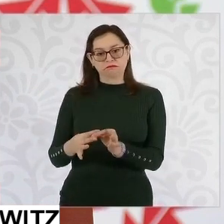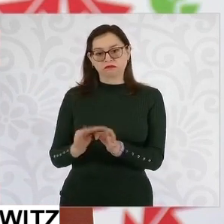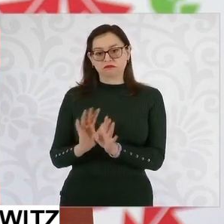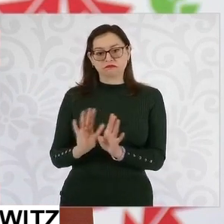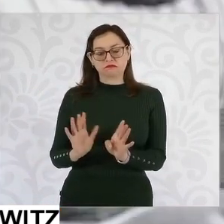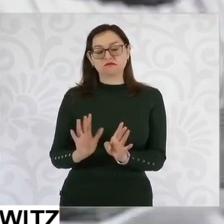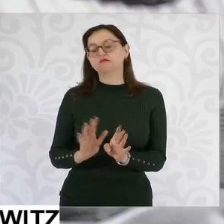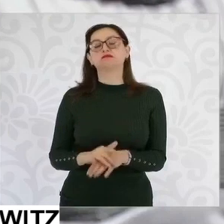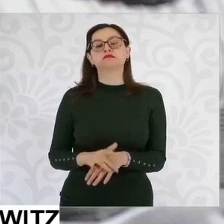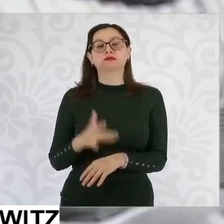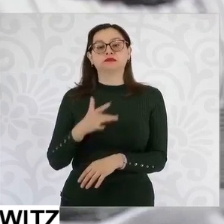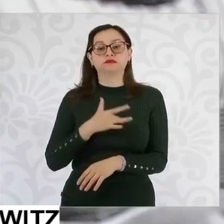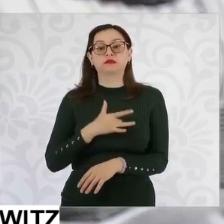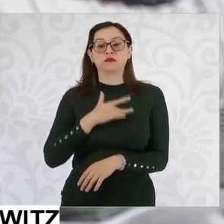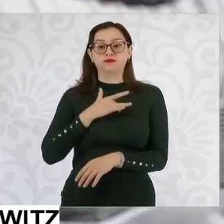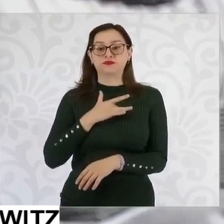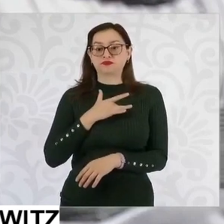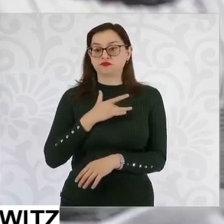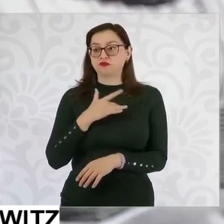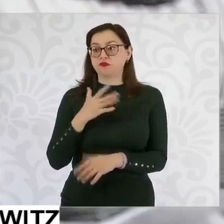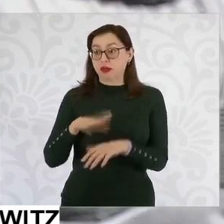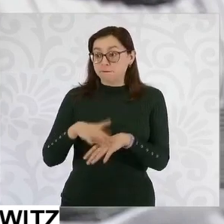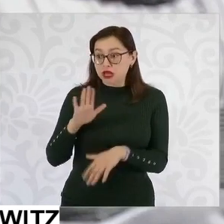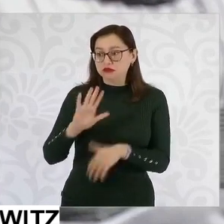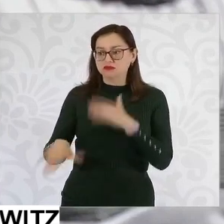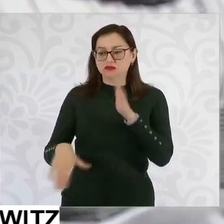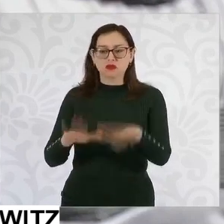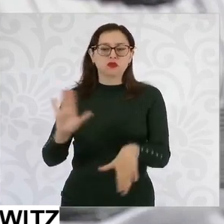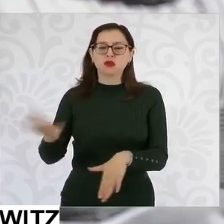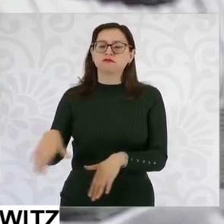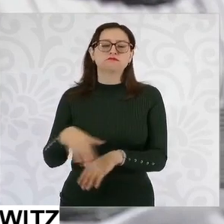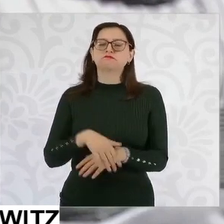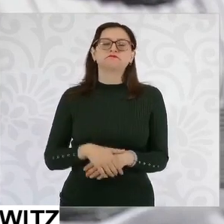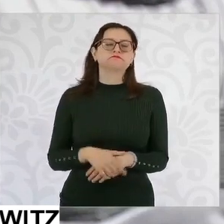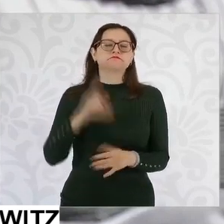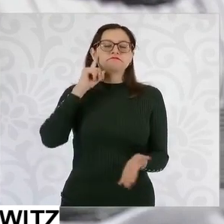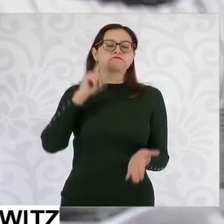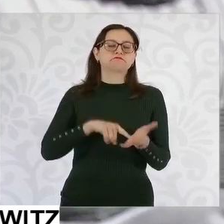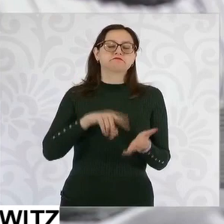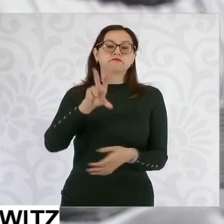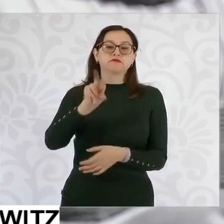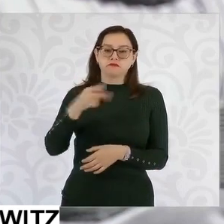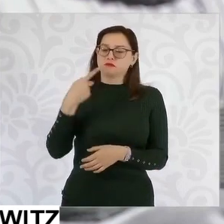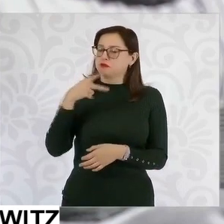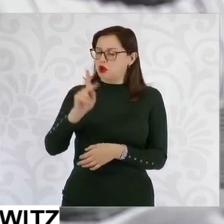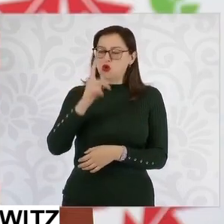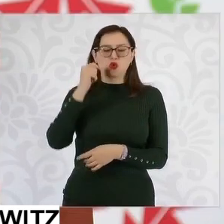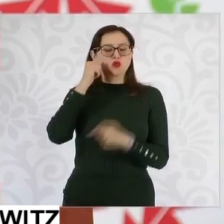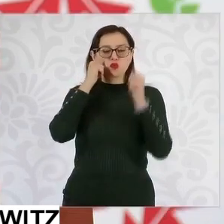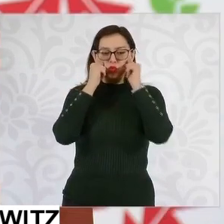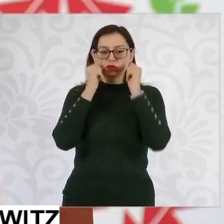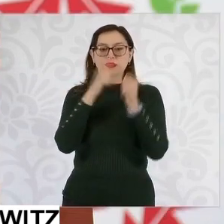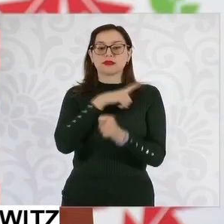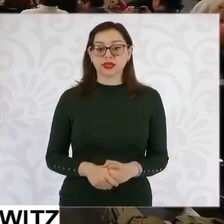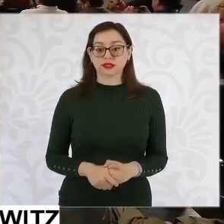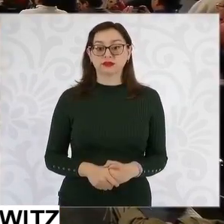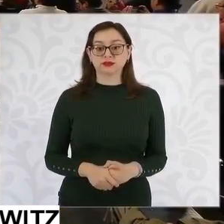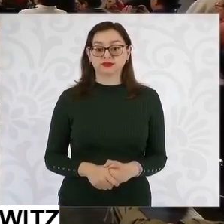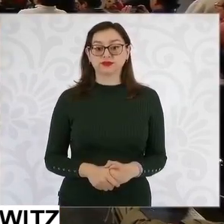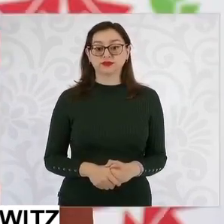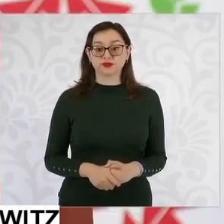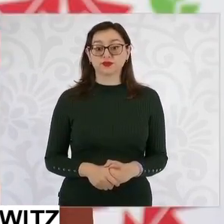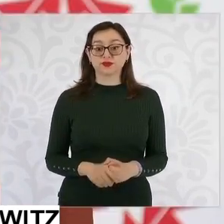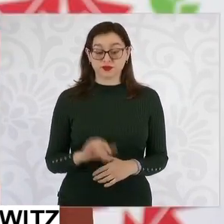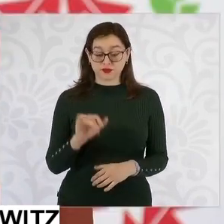quisimos declarar terminado el brote hasta que cumplan 3 semanas del último diagnóstico. Los